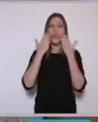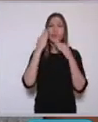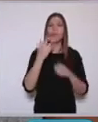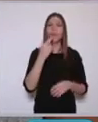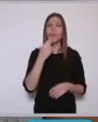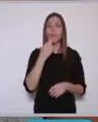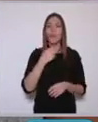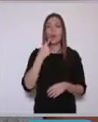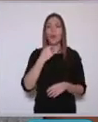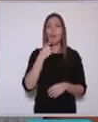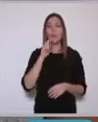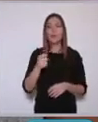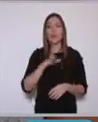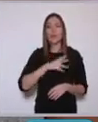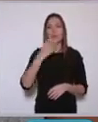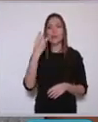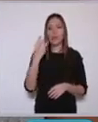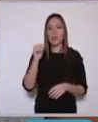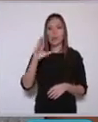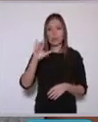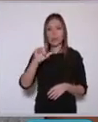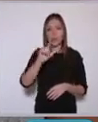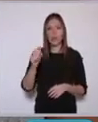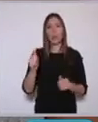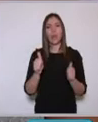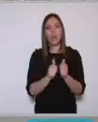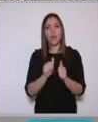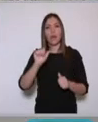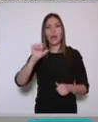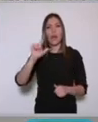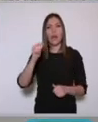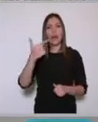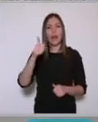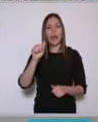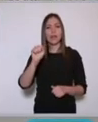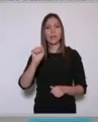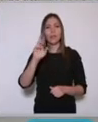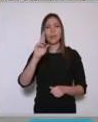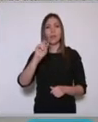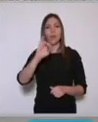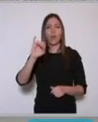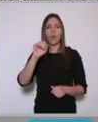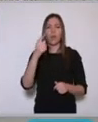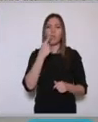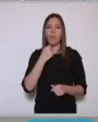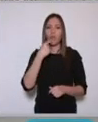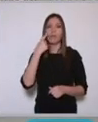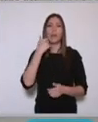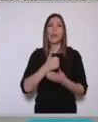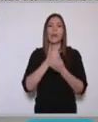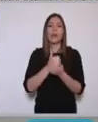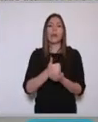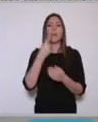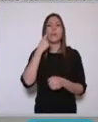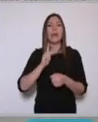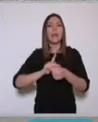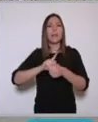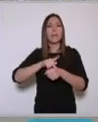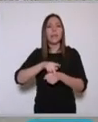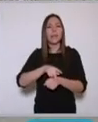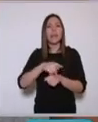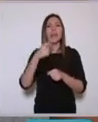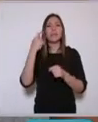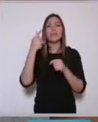3 arcillas más algas rojas que te ayuda a mantener la piel libre de impurezas porque es un ligero